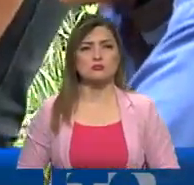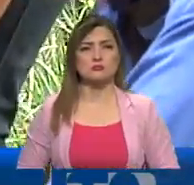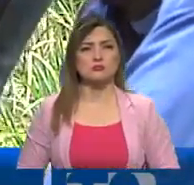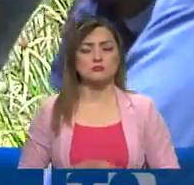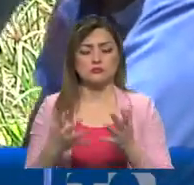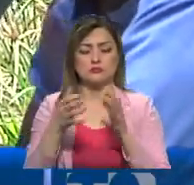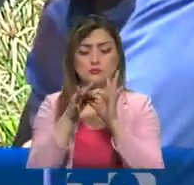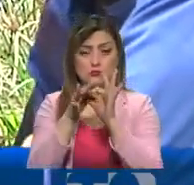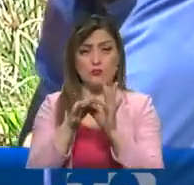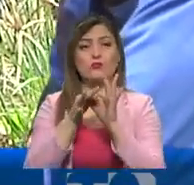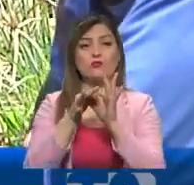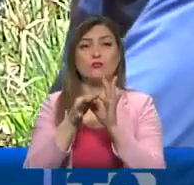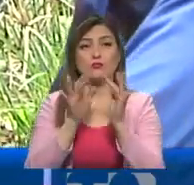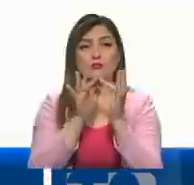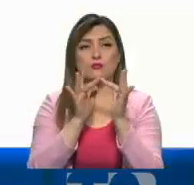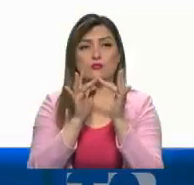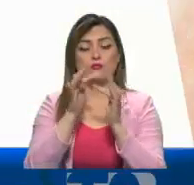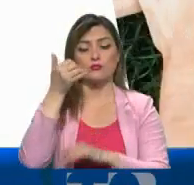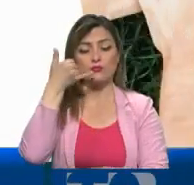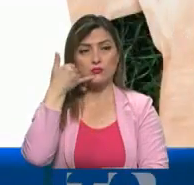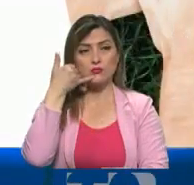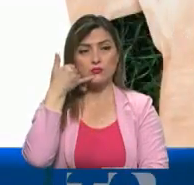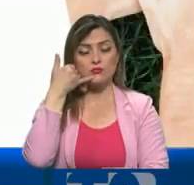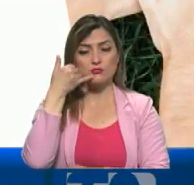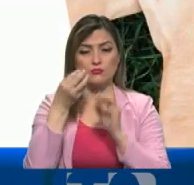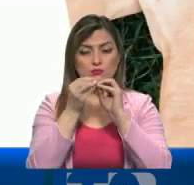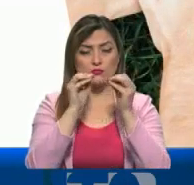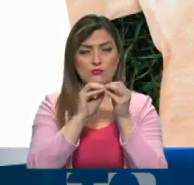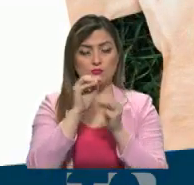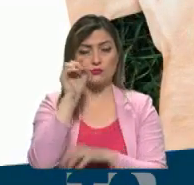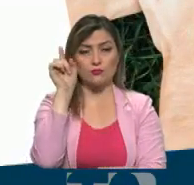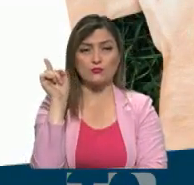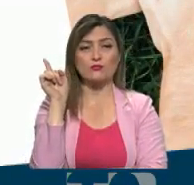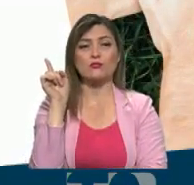Quienes deseen colaborar se pueden comunicar al teléfono 0985